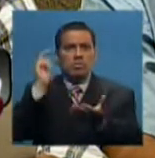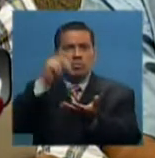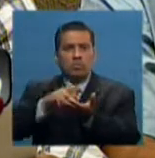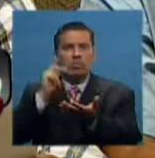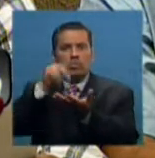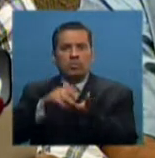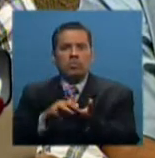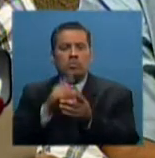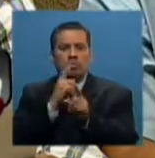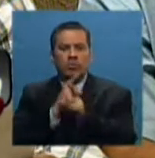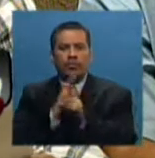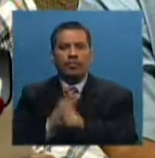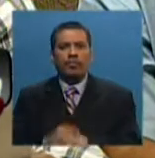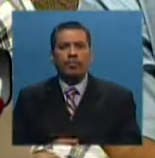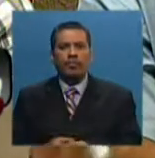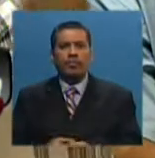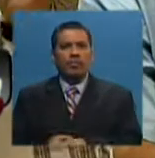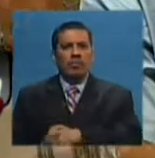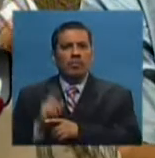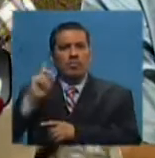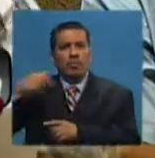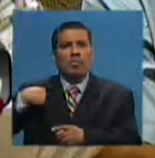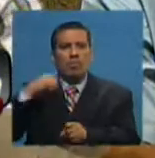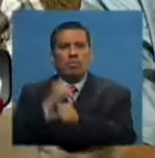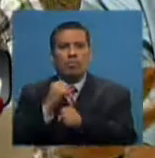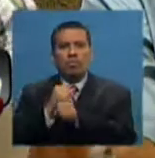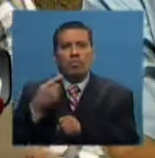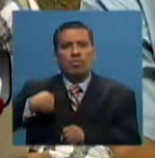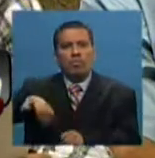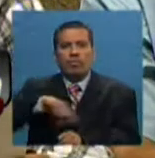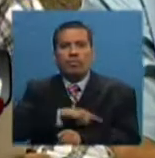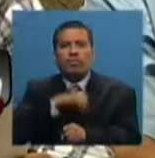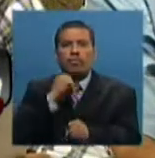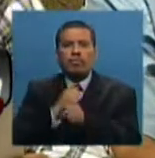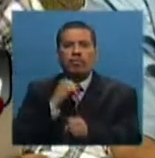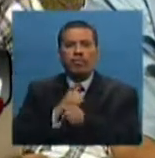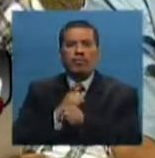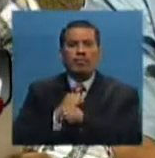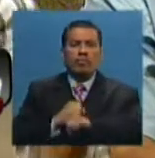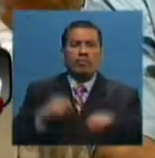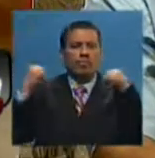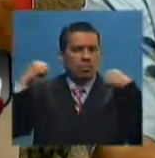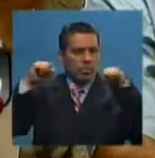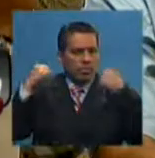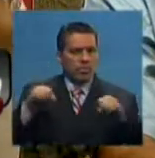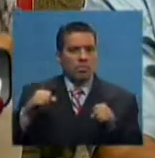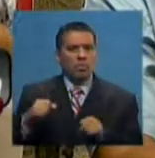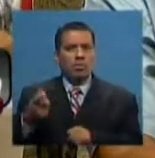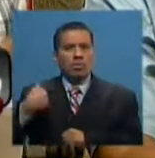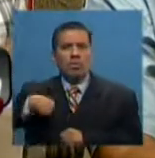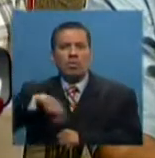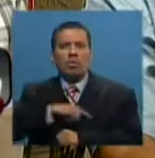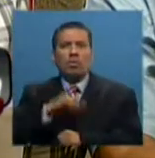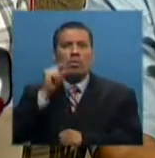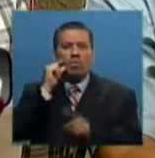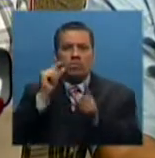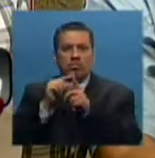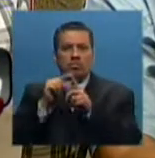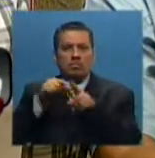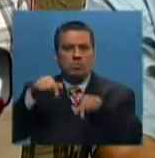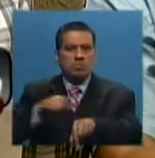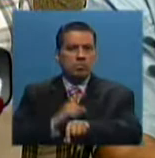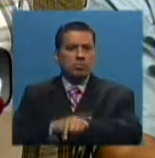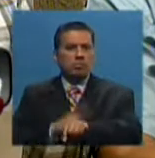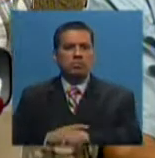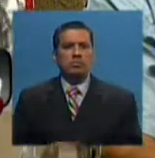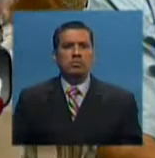participar en el evento, y ahí estará funcionando nuestro operativo en la práctica, no solamente en las palabras que estamos diciendo aquí en este